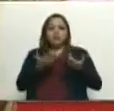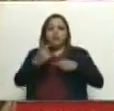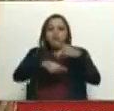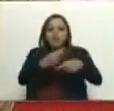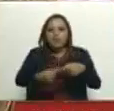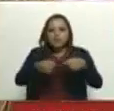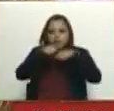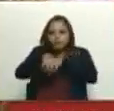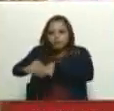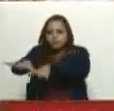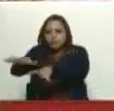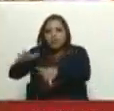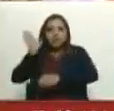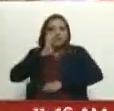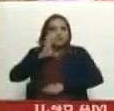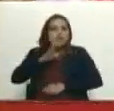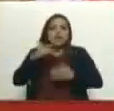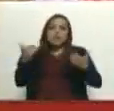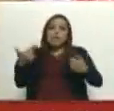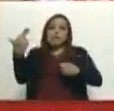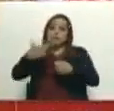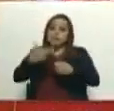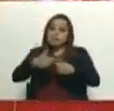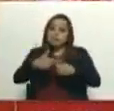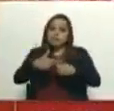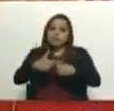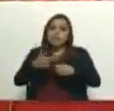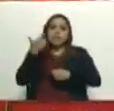PDVSA ya ha presentado un plan